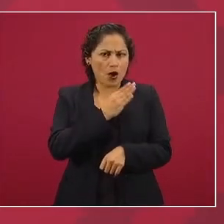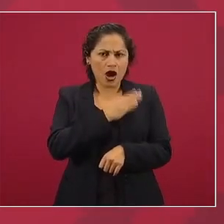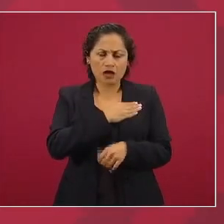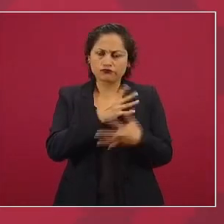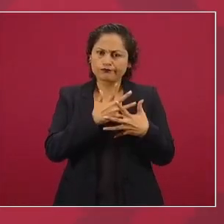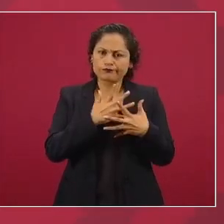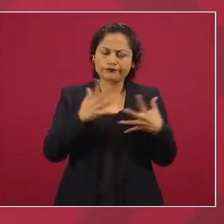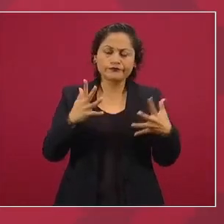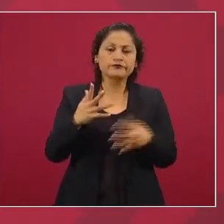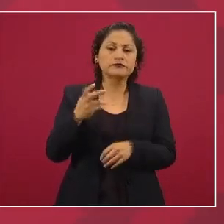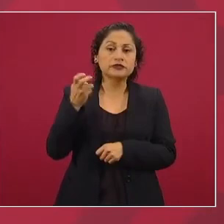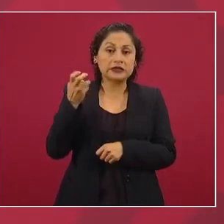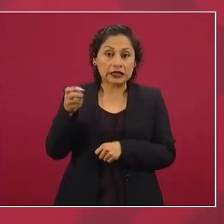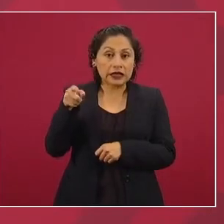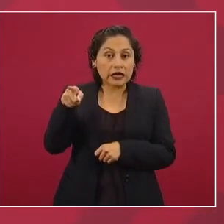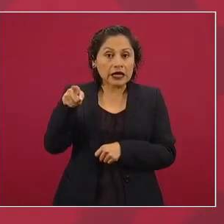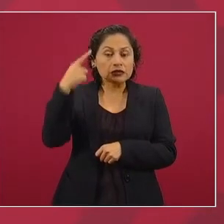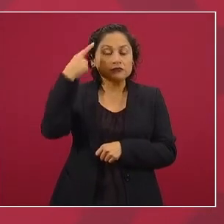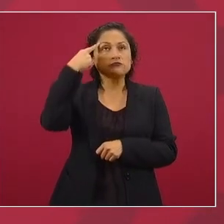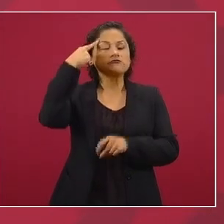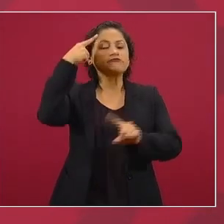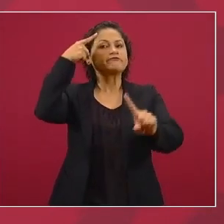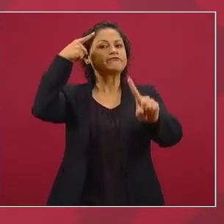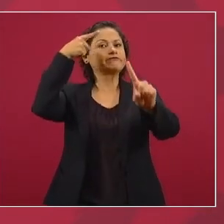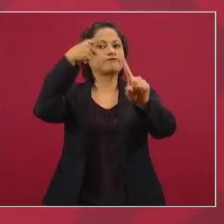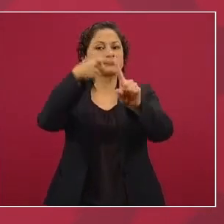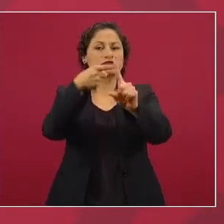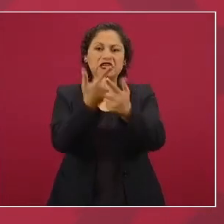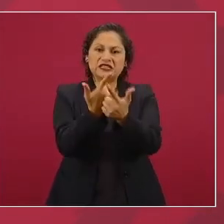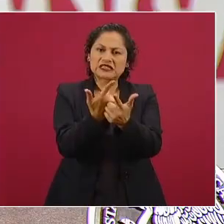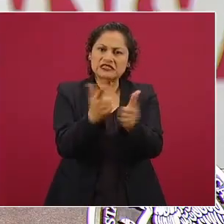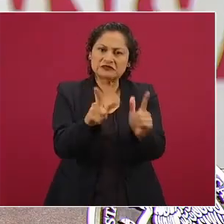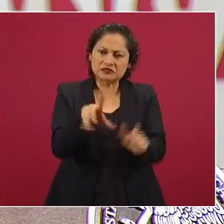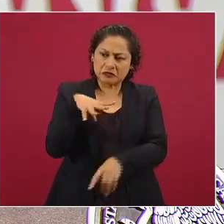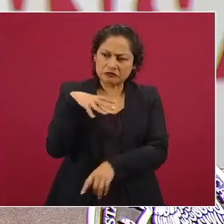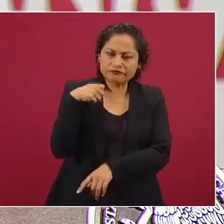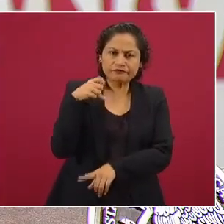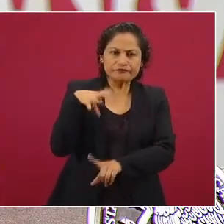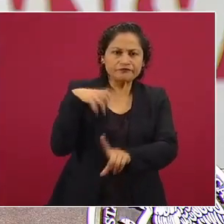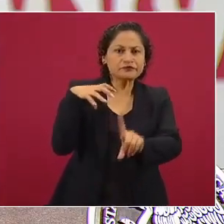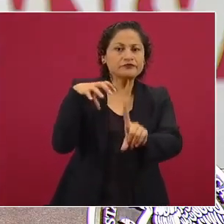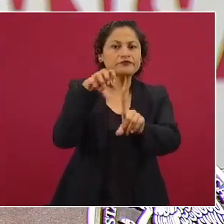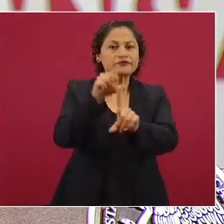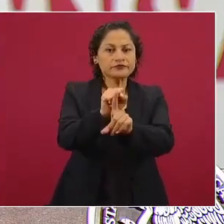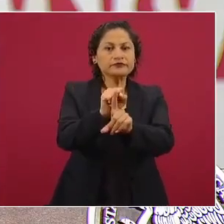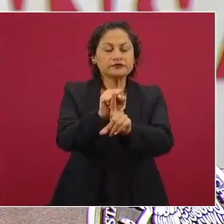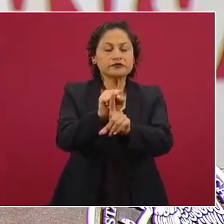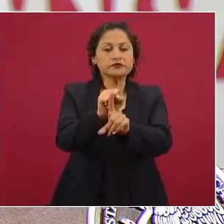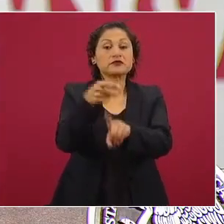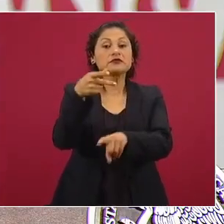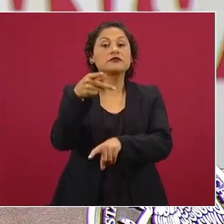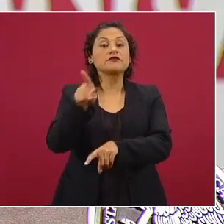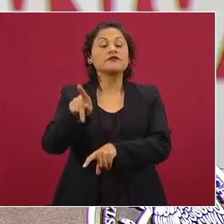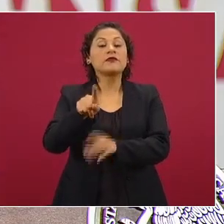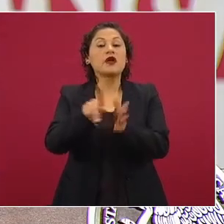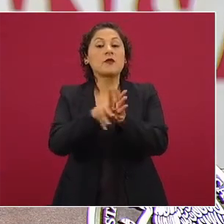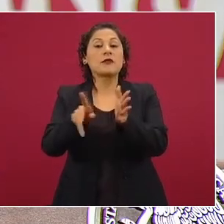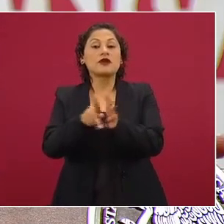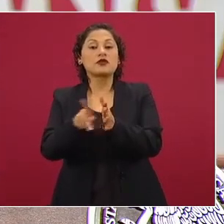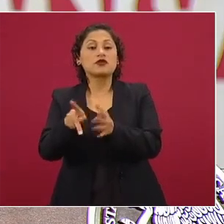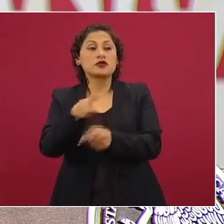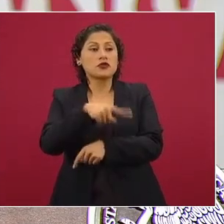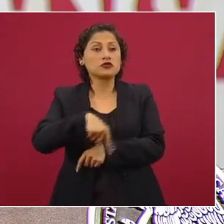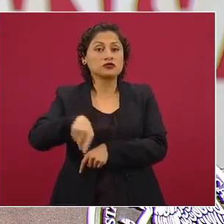que creía realmente en la libertad, se desatan todos los periódicos que